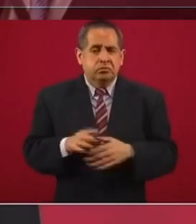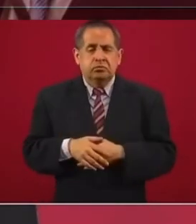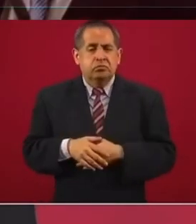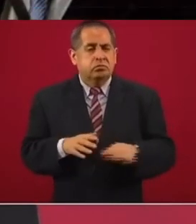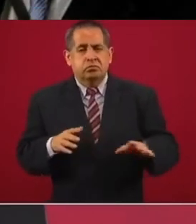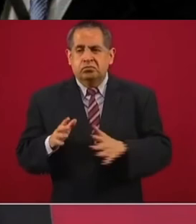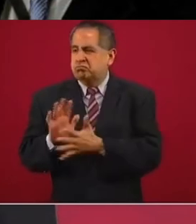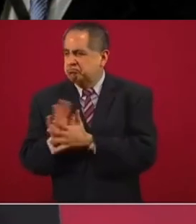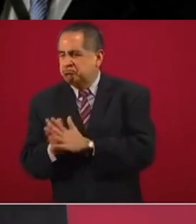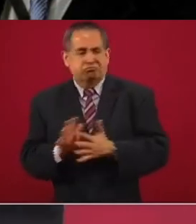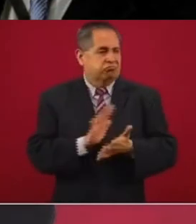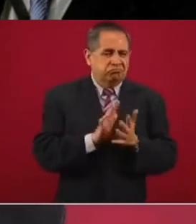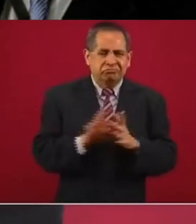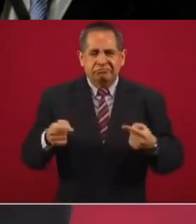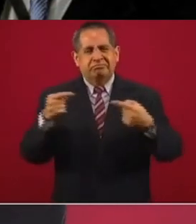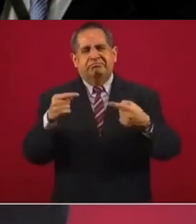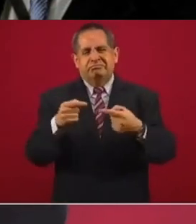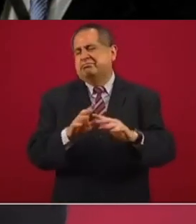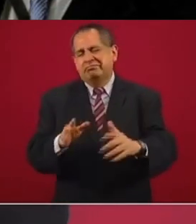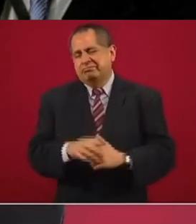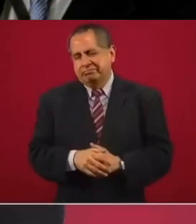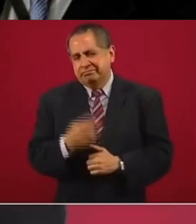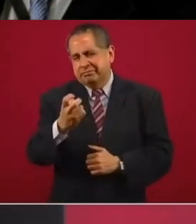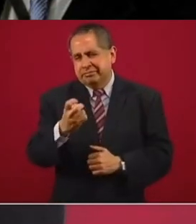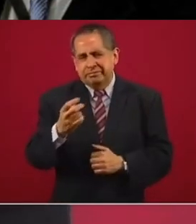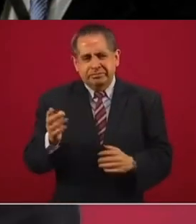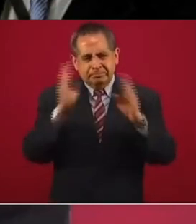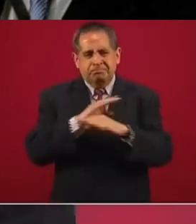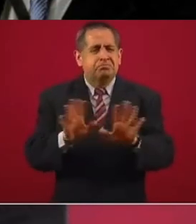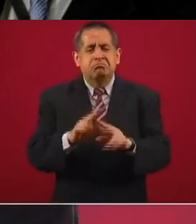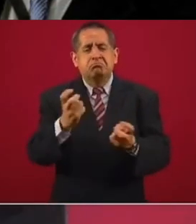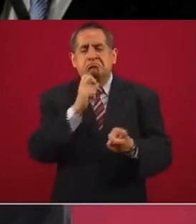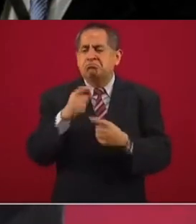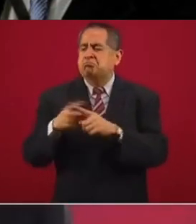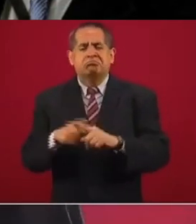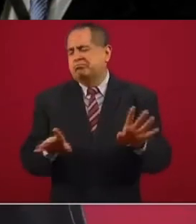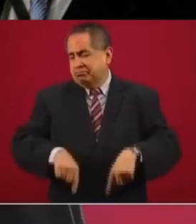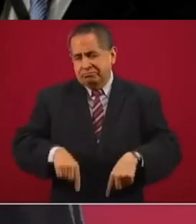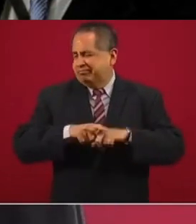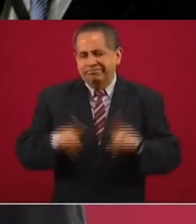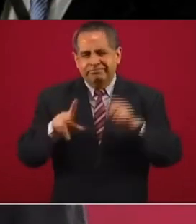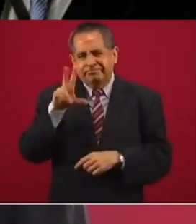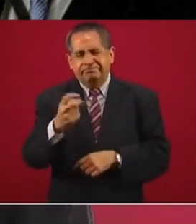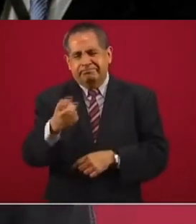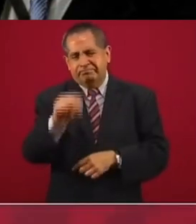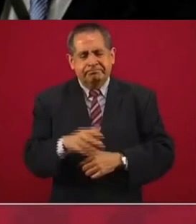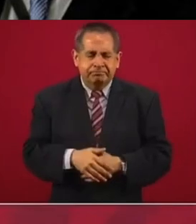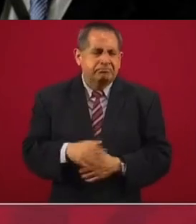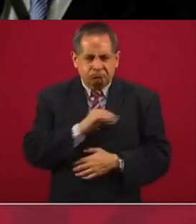a mafias, pues así nunca se logra la conciliación. Pero aquí no es eso lo que está sucediendo.